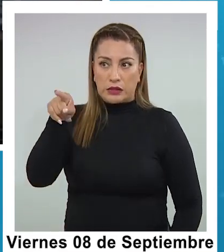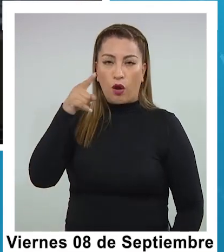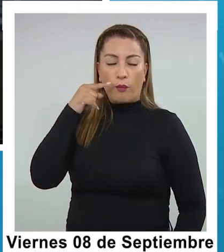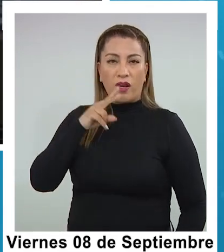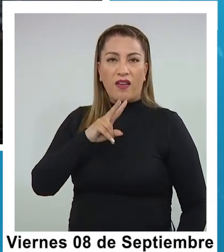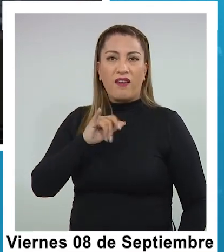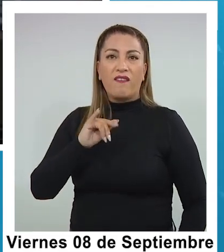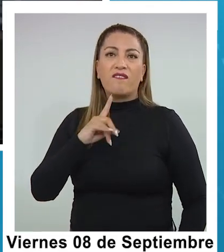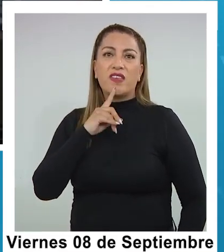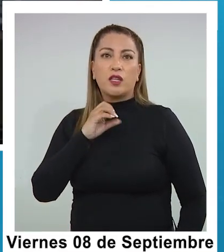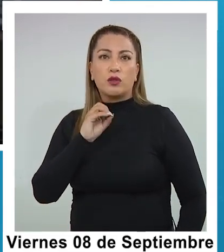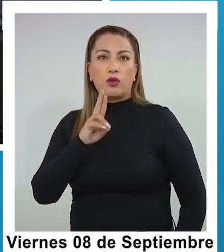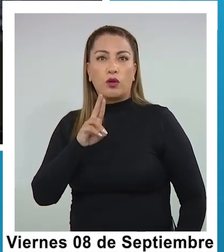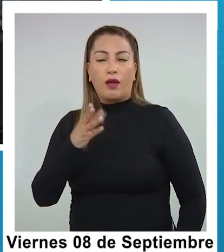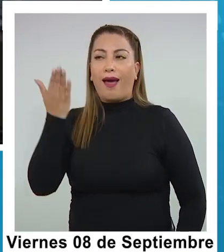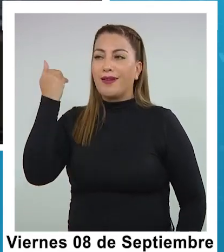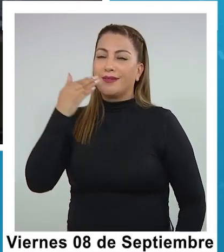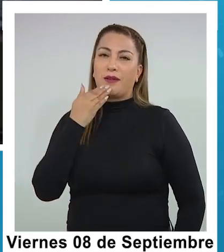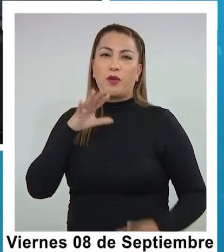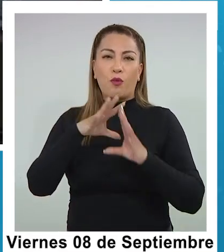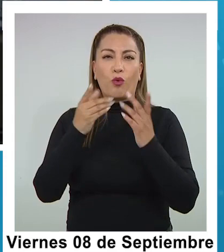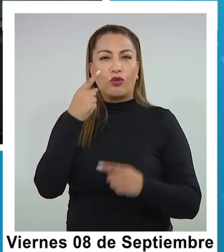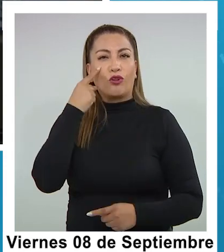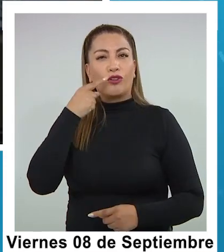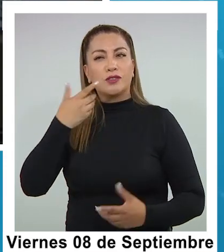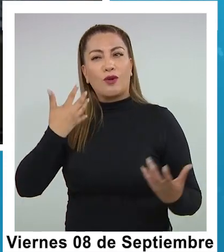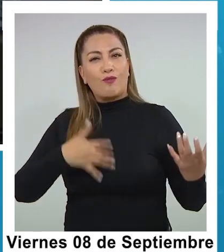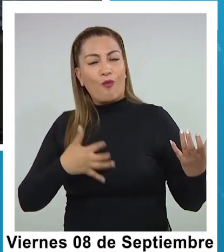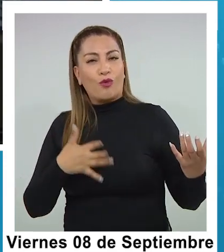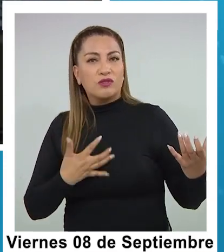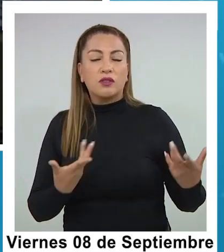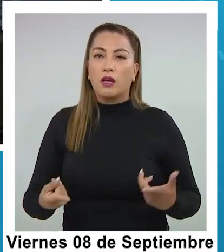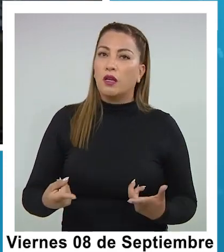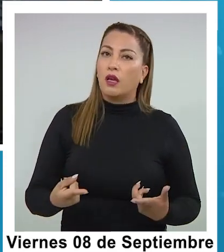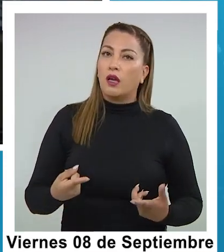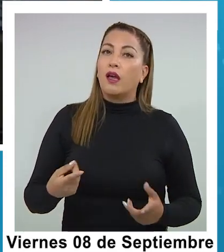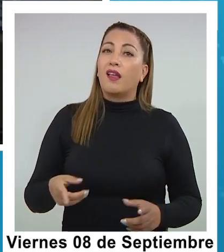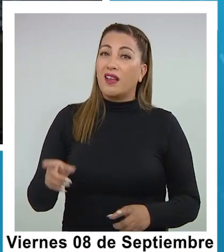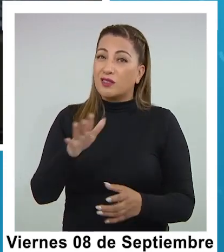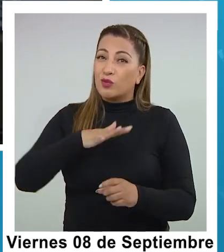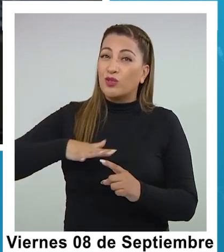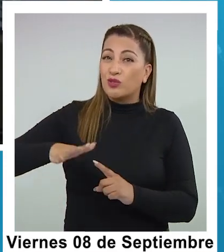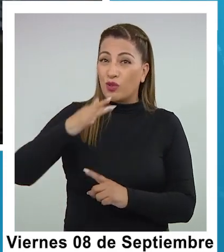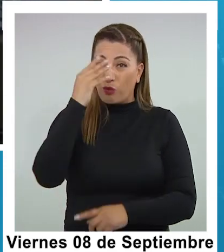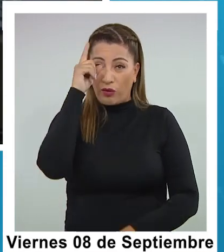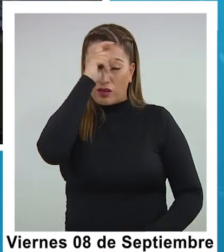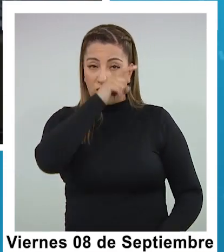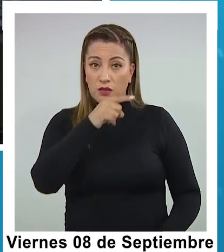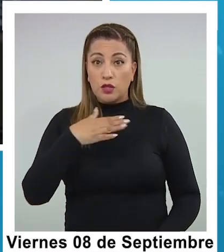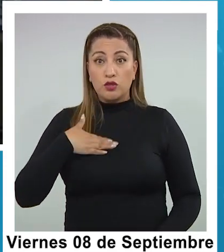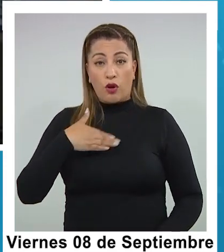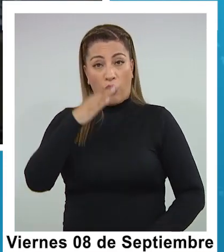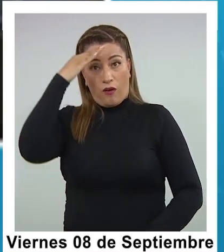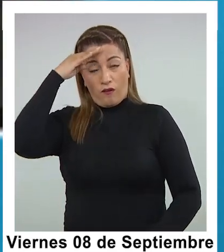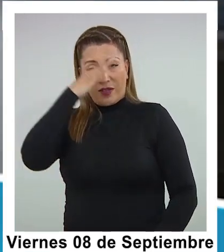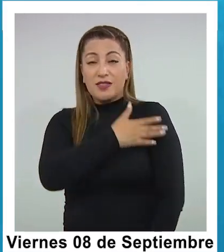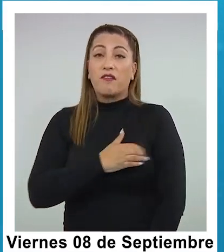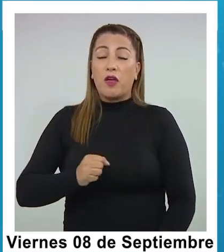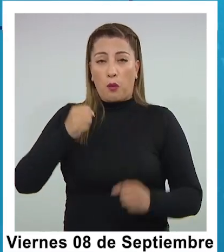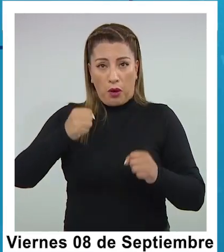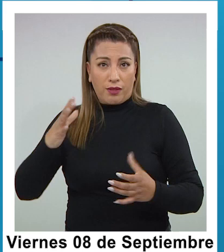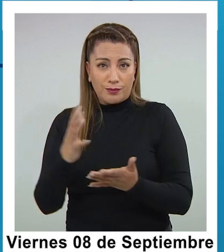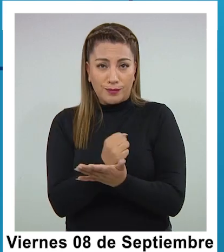es ya un ícono también musical en el mundo entero. Fue muy difícil, pero si tú tienes fe en lo que haces, lo